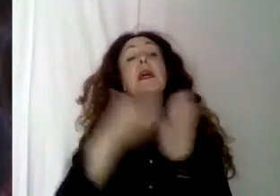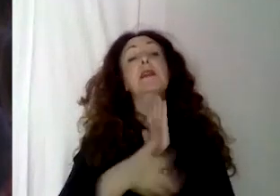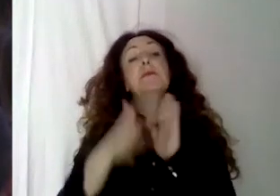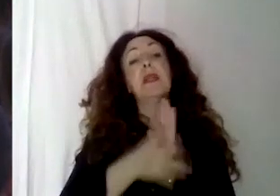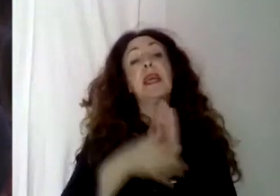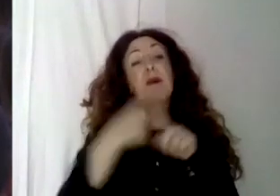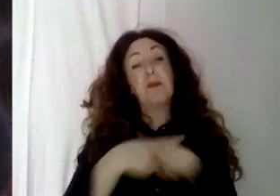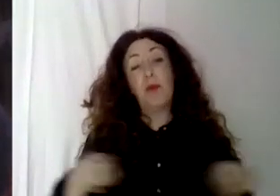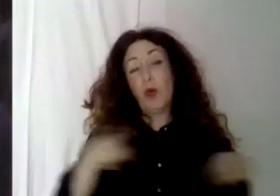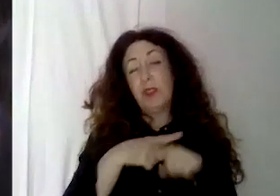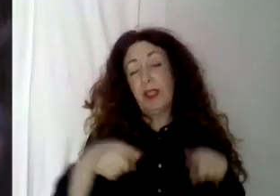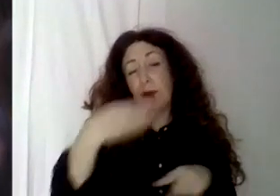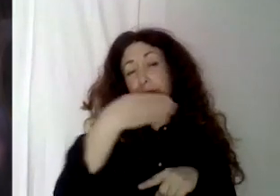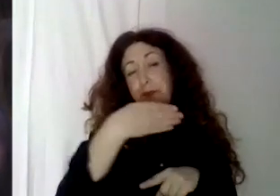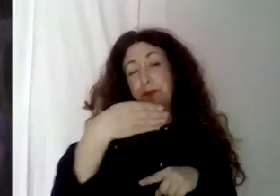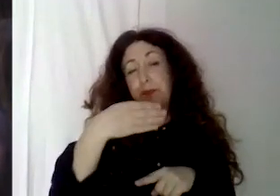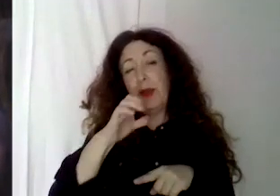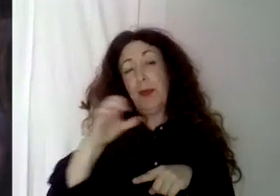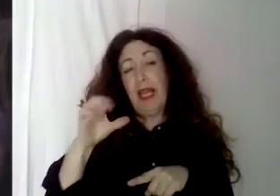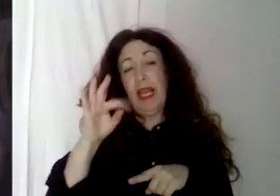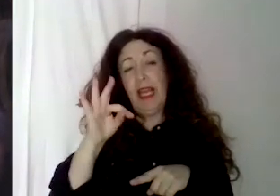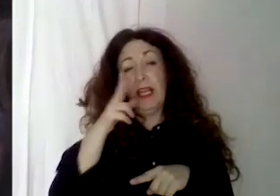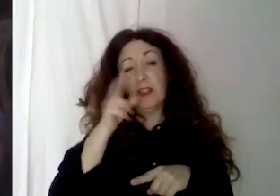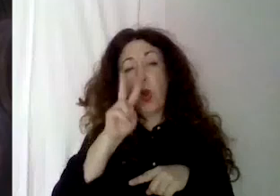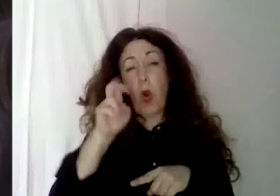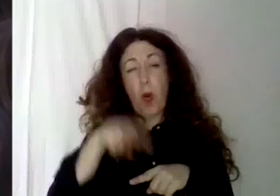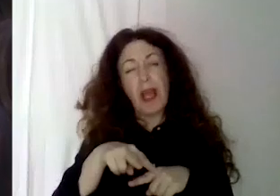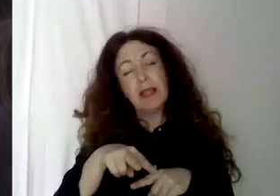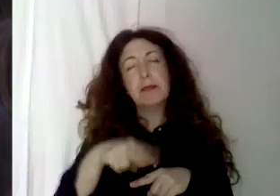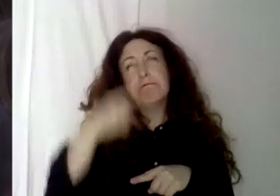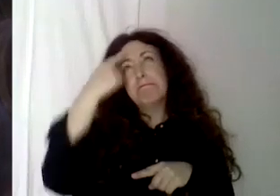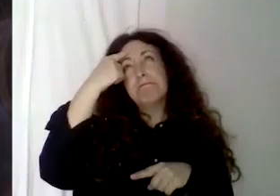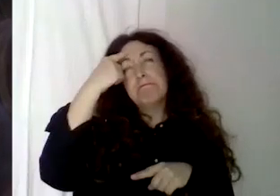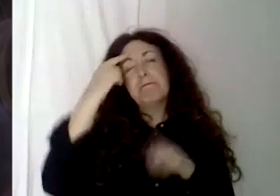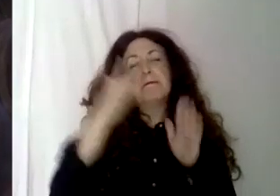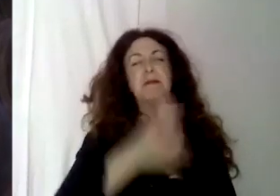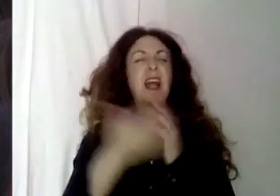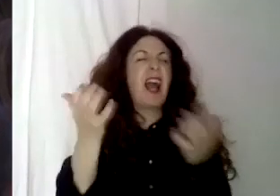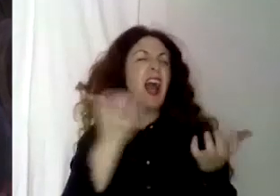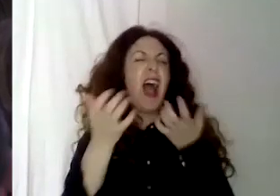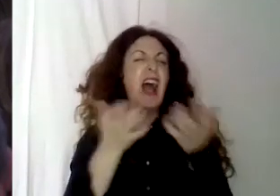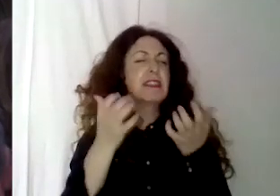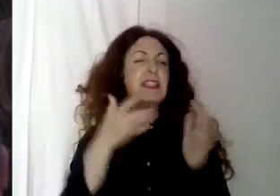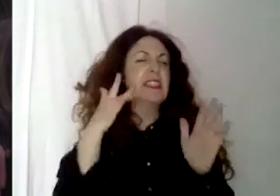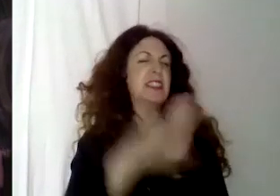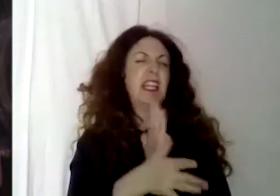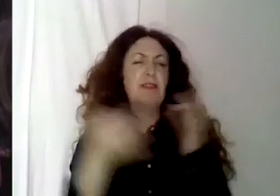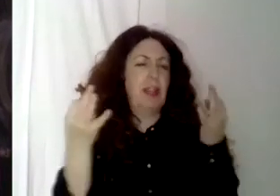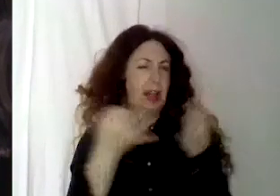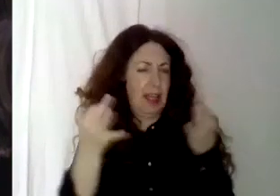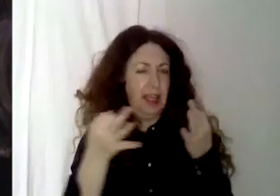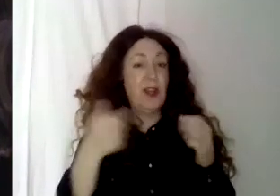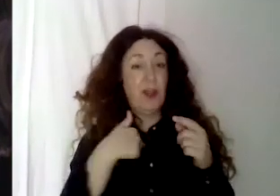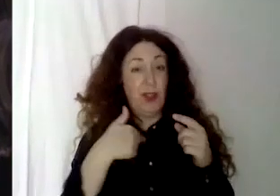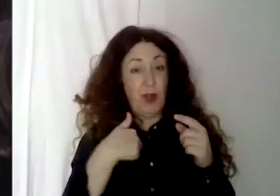de preguntarme qué significado tiene la obra de arte. Lo hemos visto muchas veces, o lo hemos planteado muchas veces